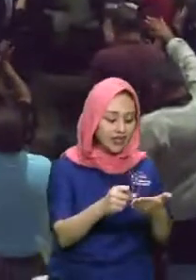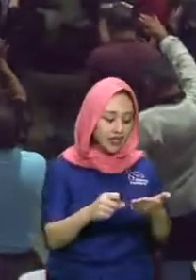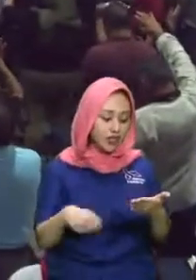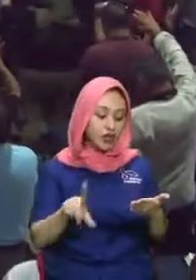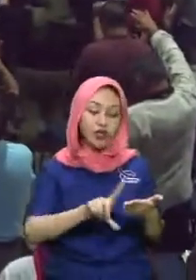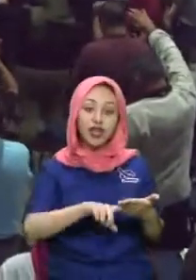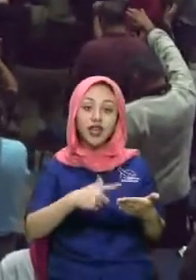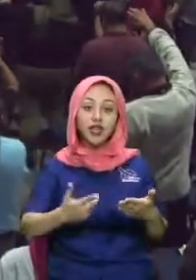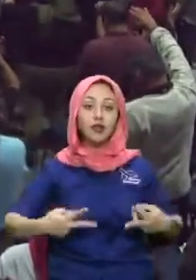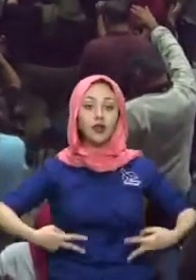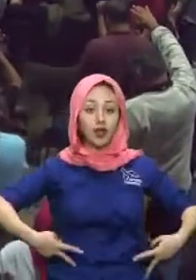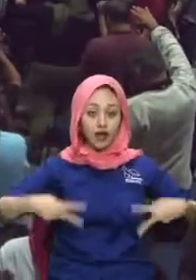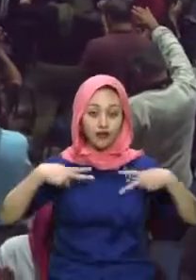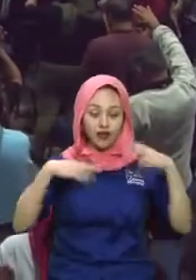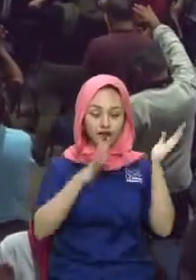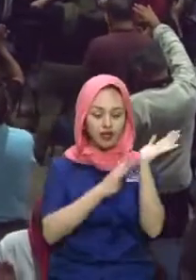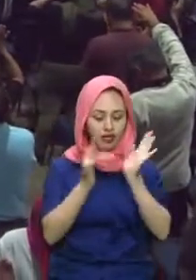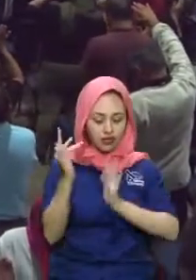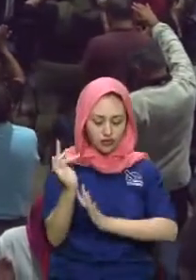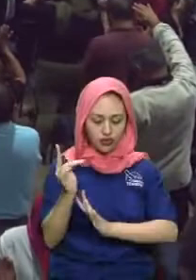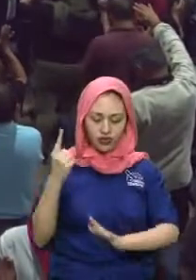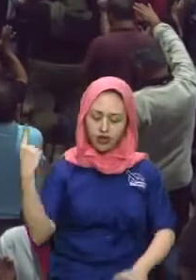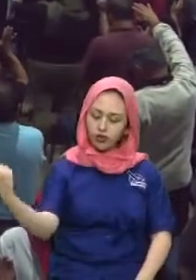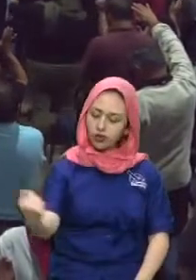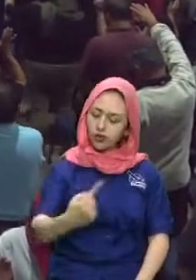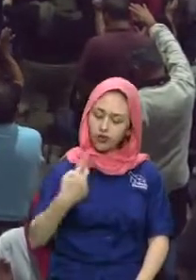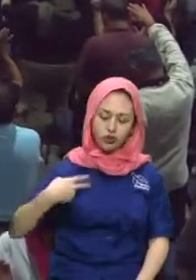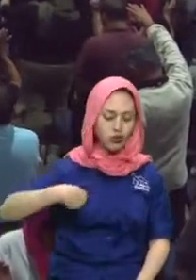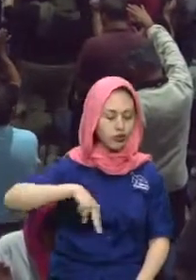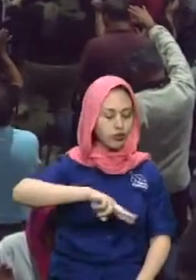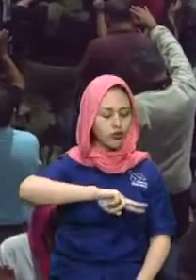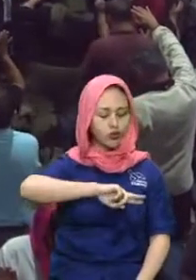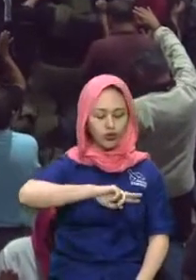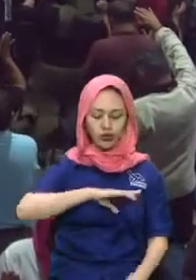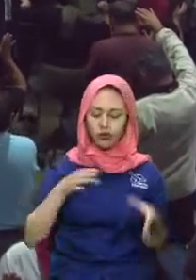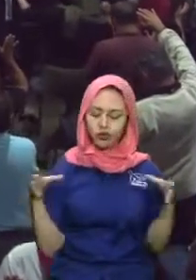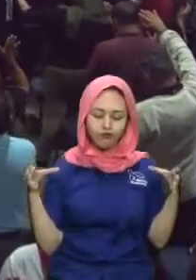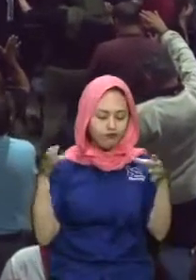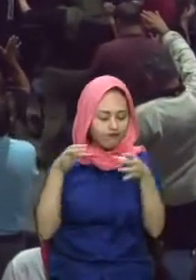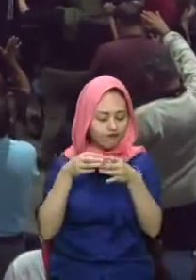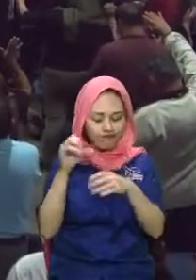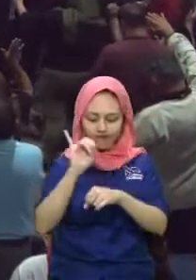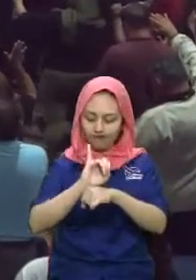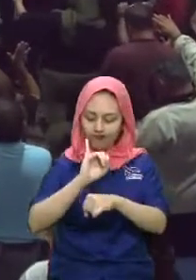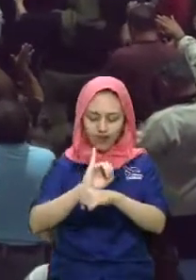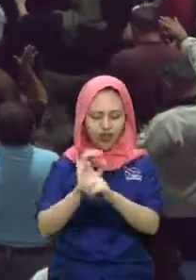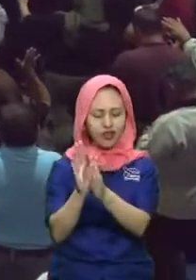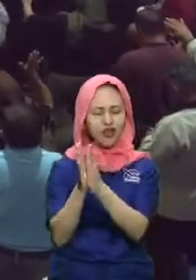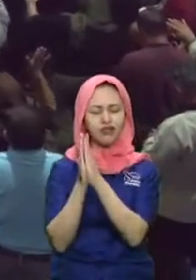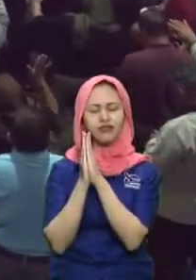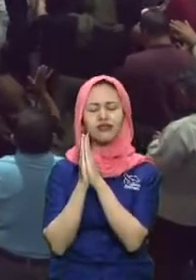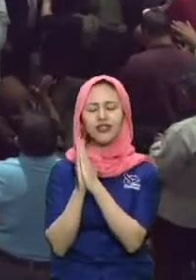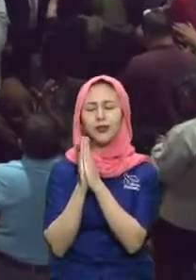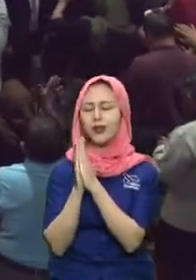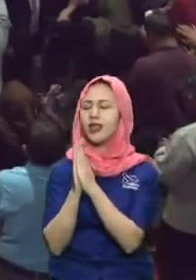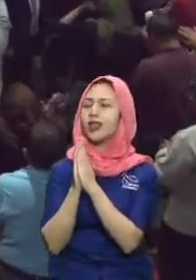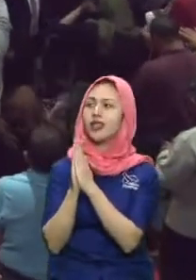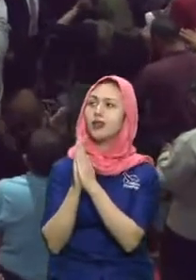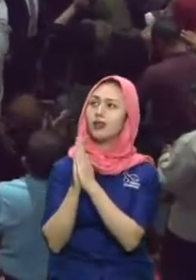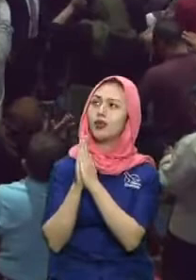inmolado, lo cual te pedimos todos juntos, nosotros como iglesia, como